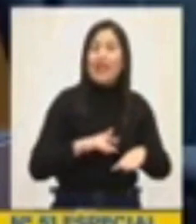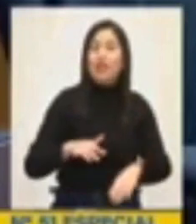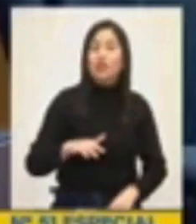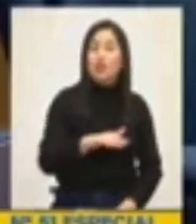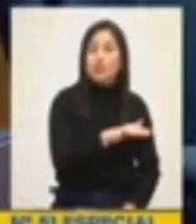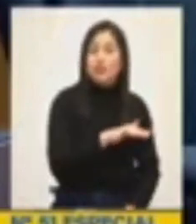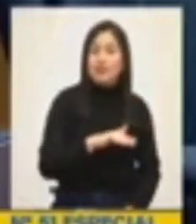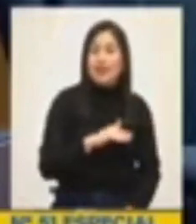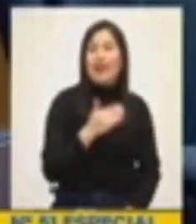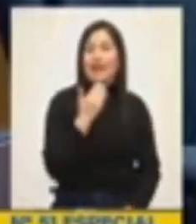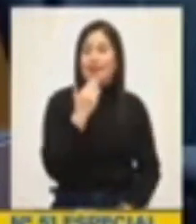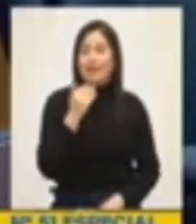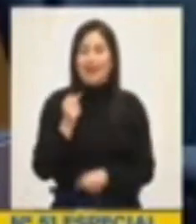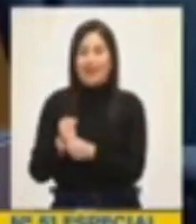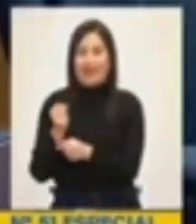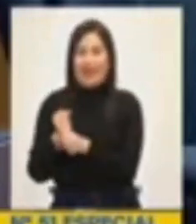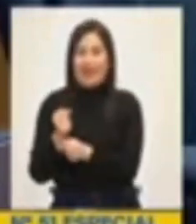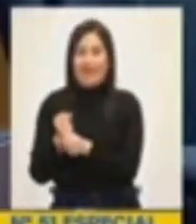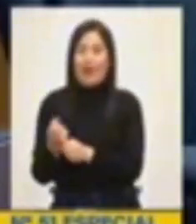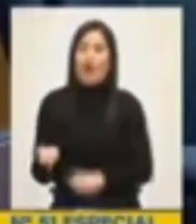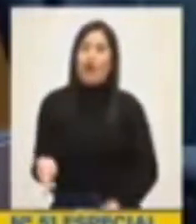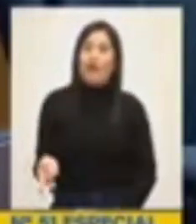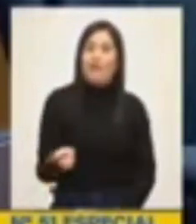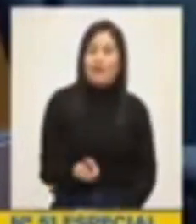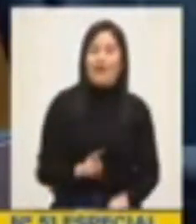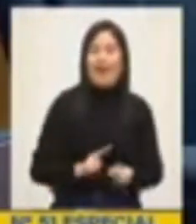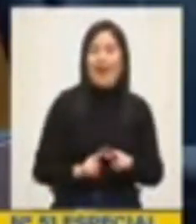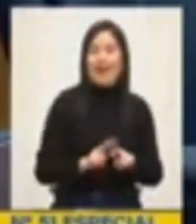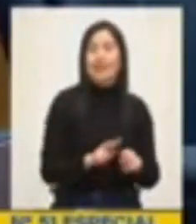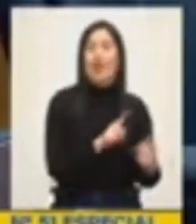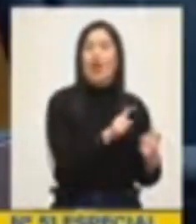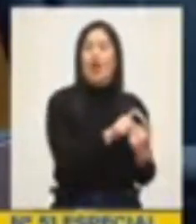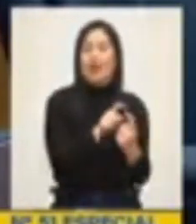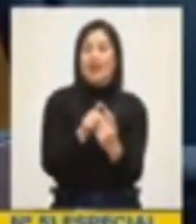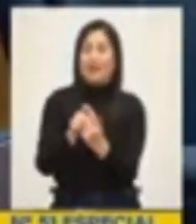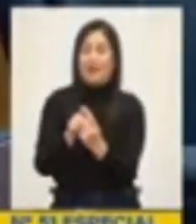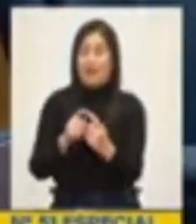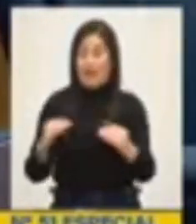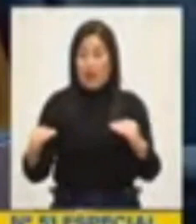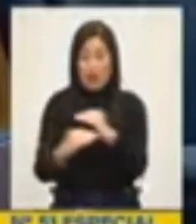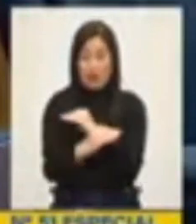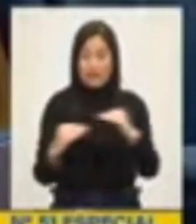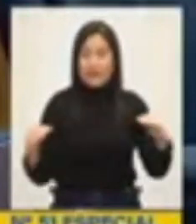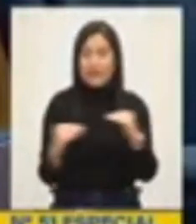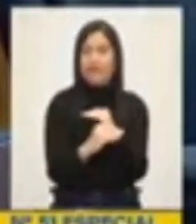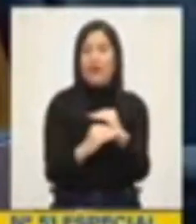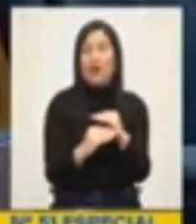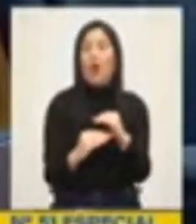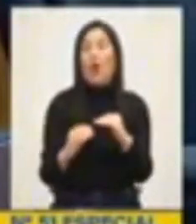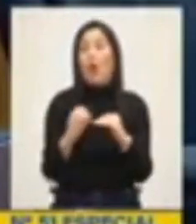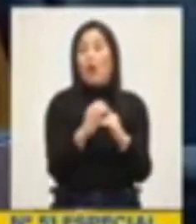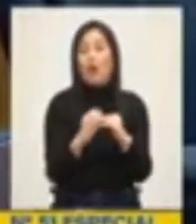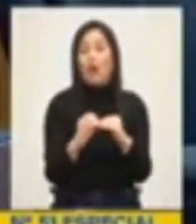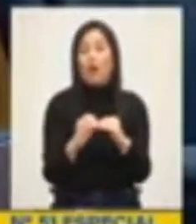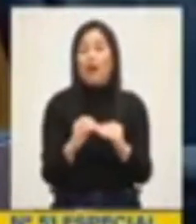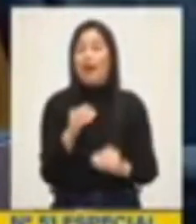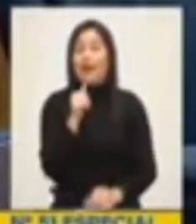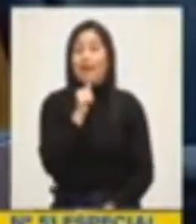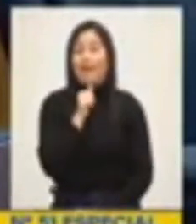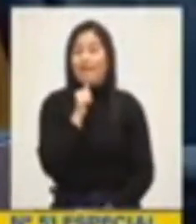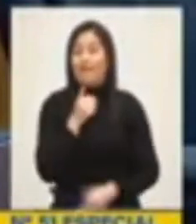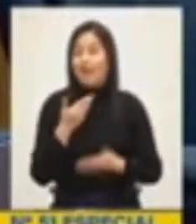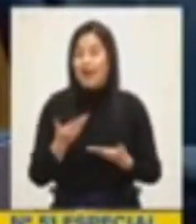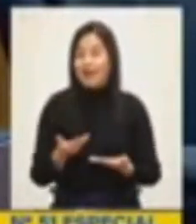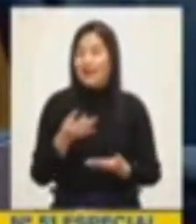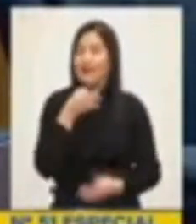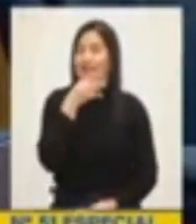como productiva, y a restablecer conectividades tanto físicas como de la que no se ha hablado, o se ha hablado poco,